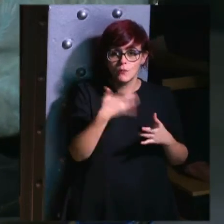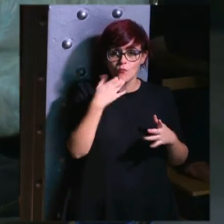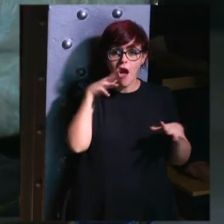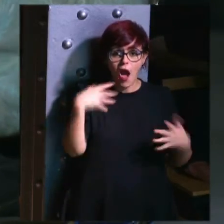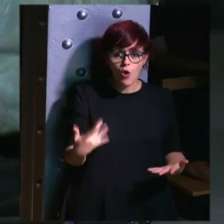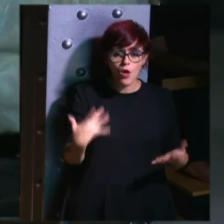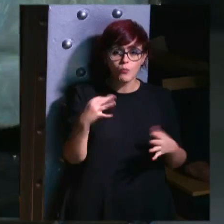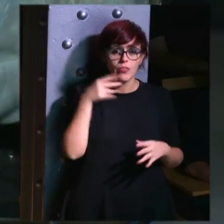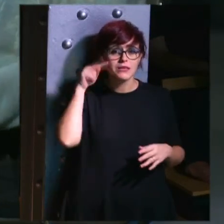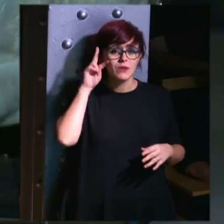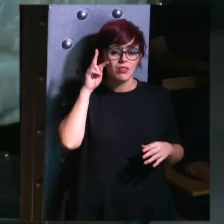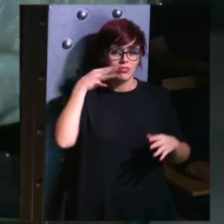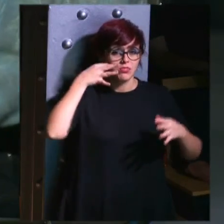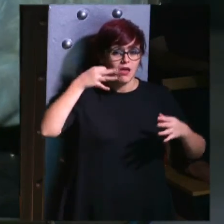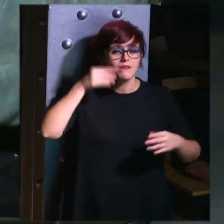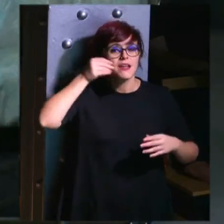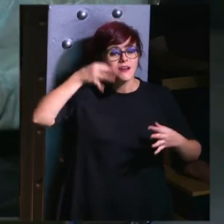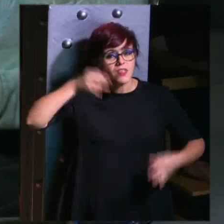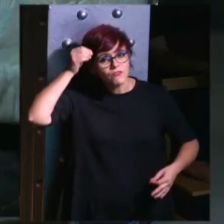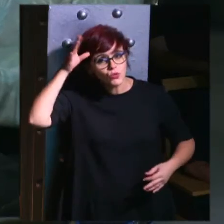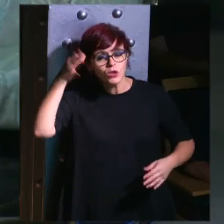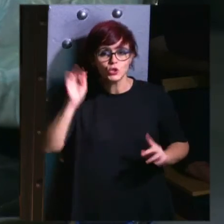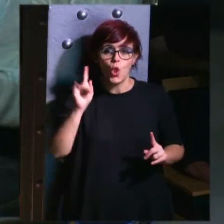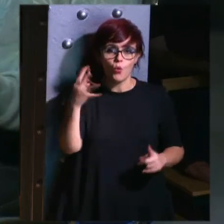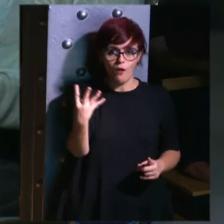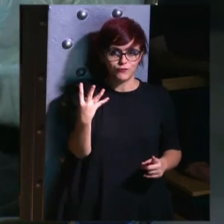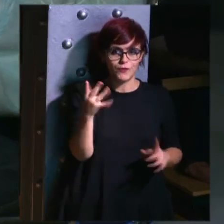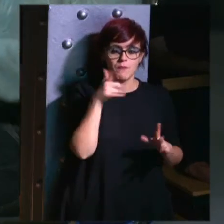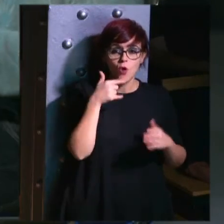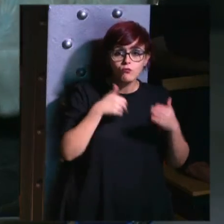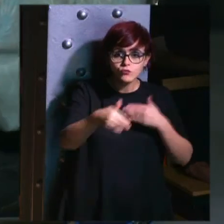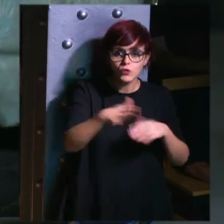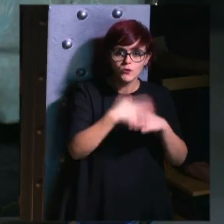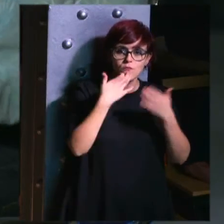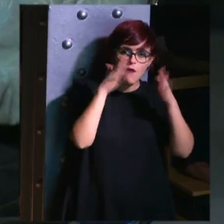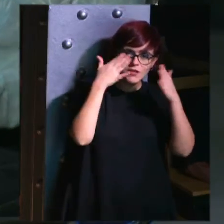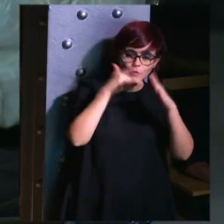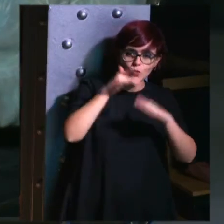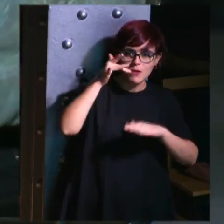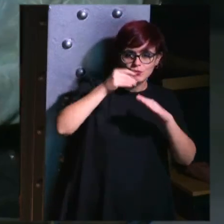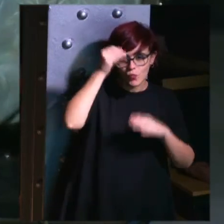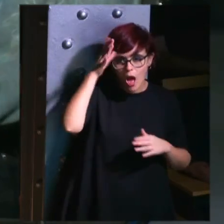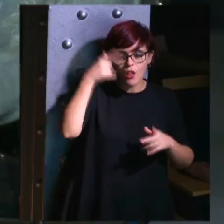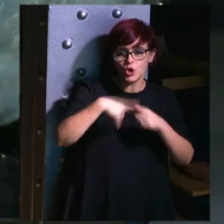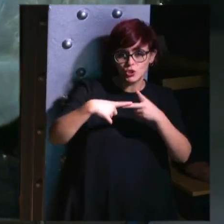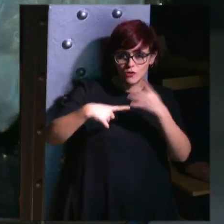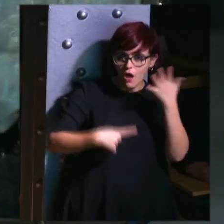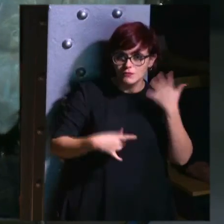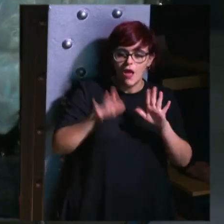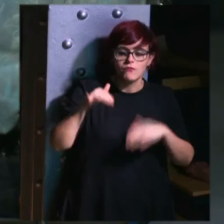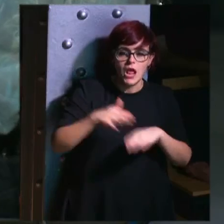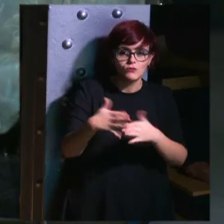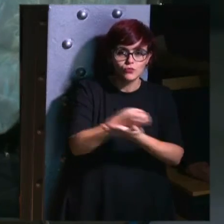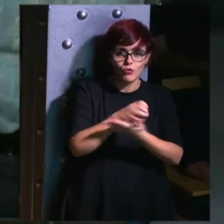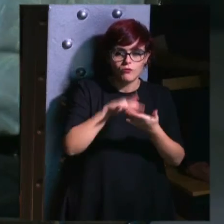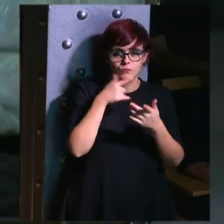puedes ver cuatro experiencias en realidad virtual y no hay un uso tal, pero cuando todo el mundo empiece a conectarse al Facebook virtual de turno o demás, no me empieza. Obviamente para